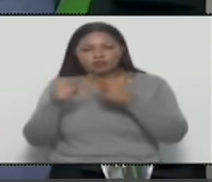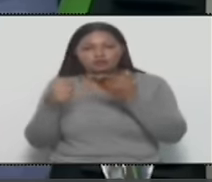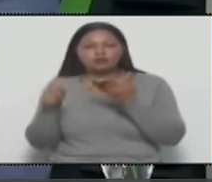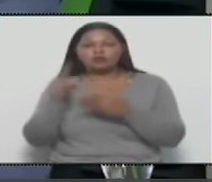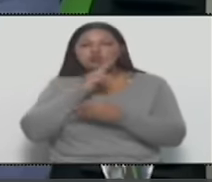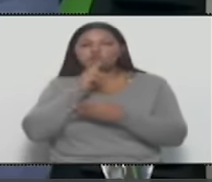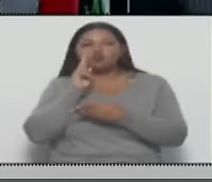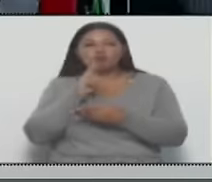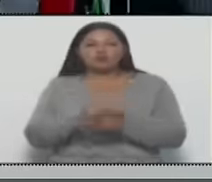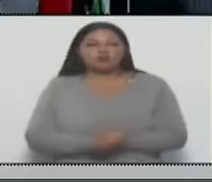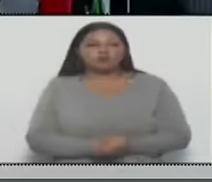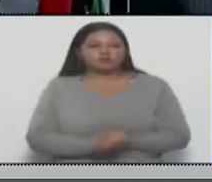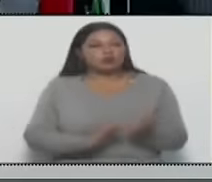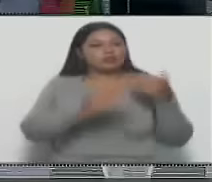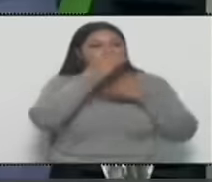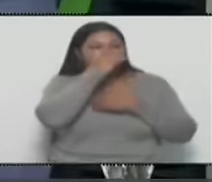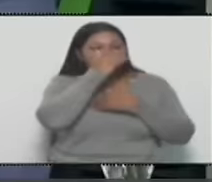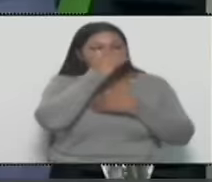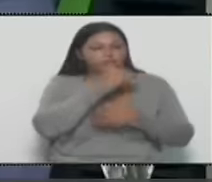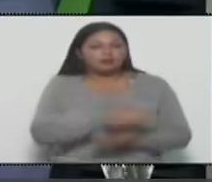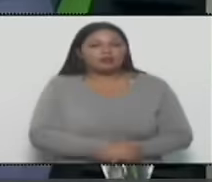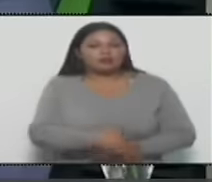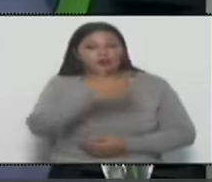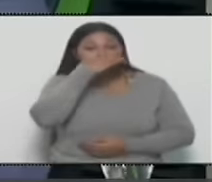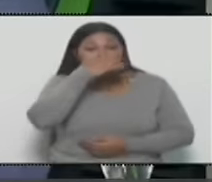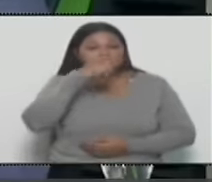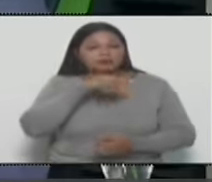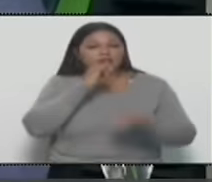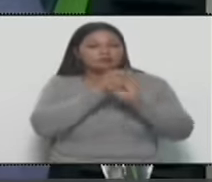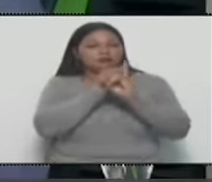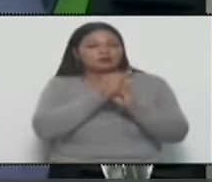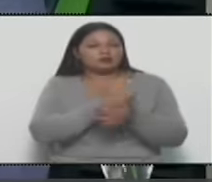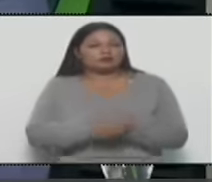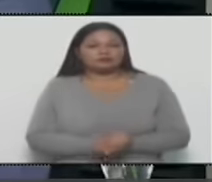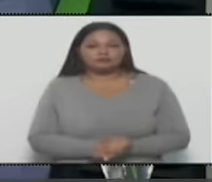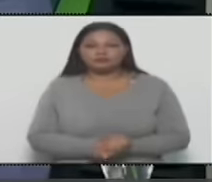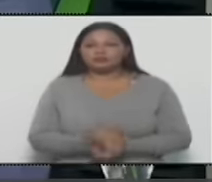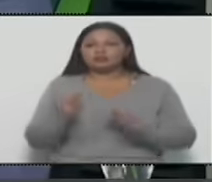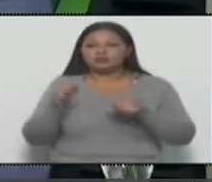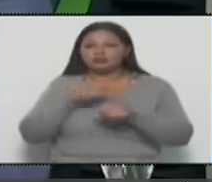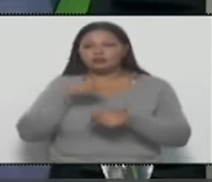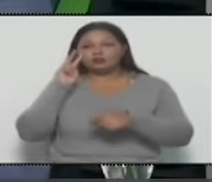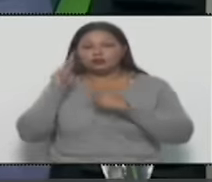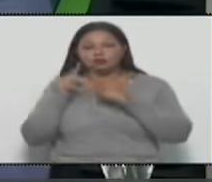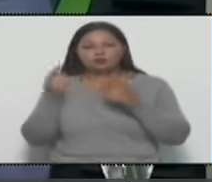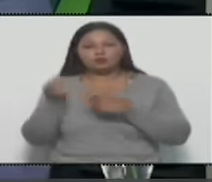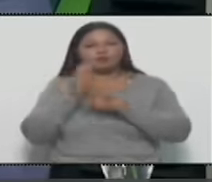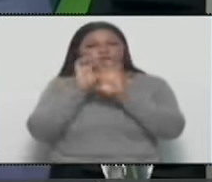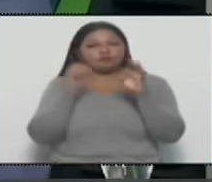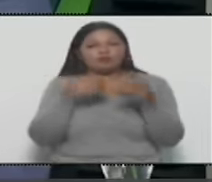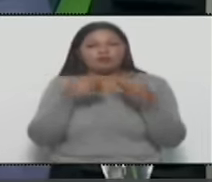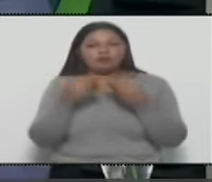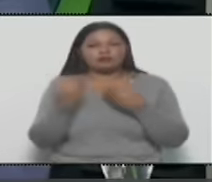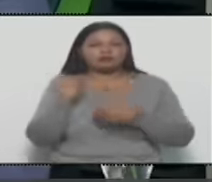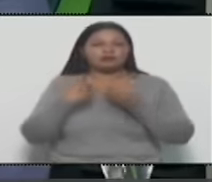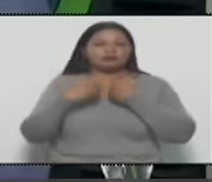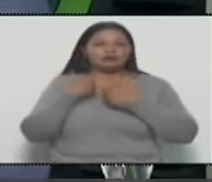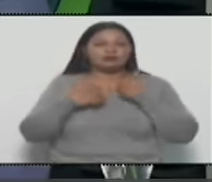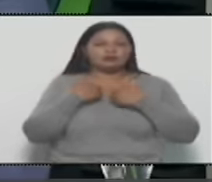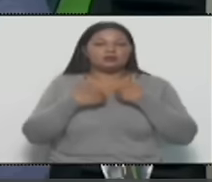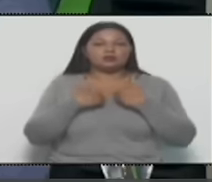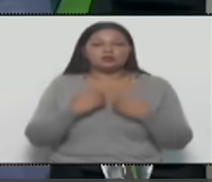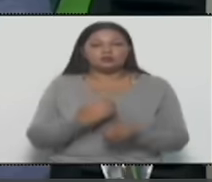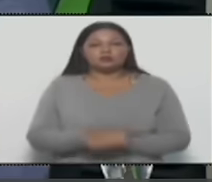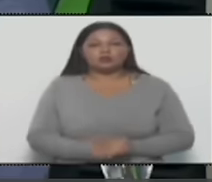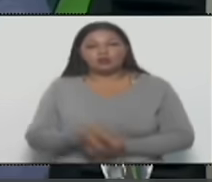nombres. Que lo que son es terroristas. Sí, son terroristas cibernéticos, que están tratando de generar zozobra y angustia en el pueblo